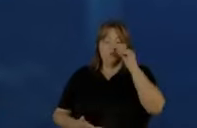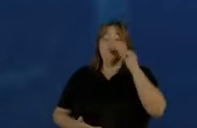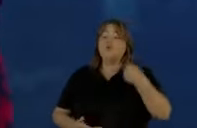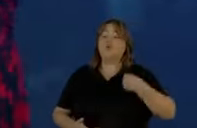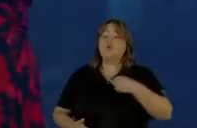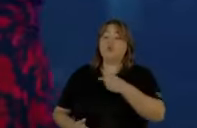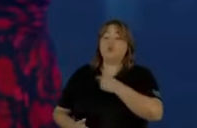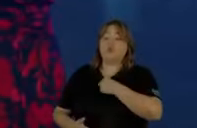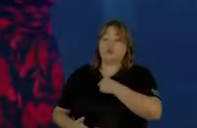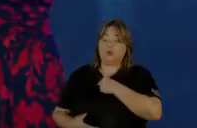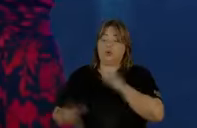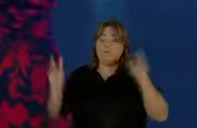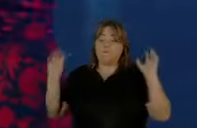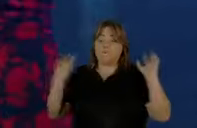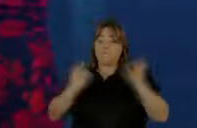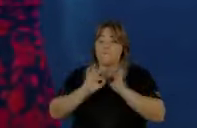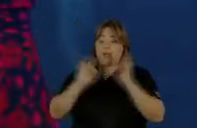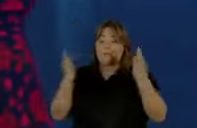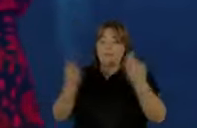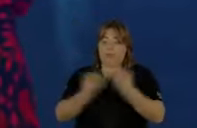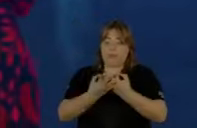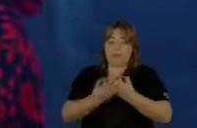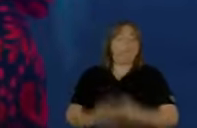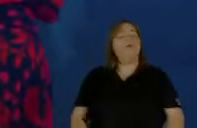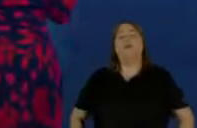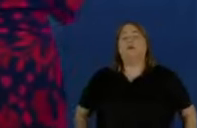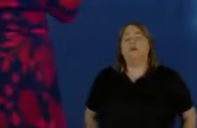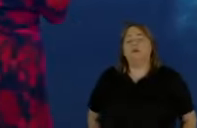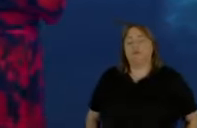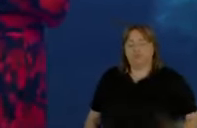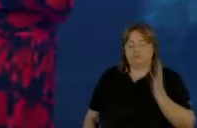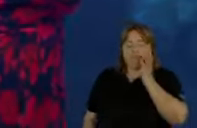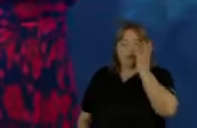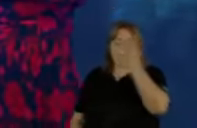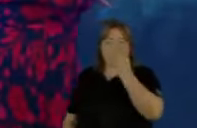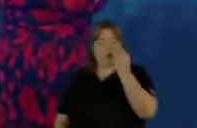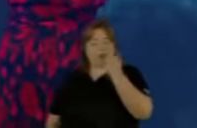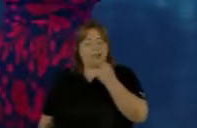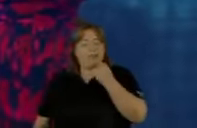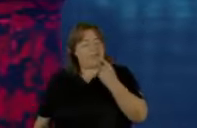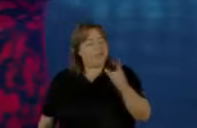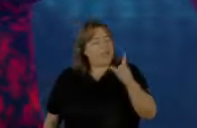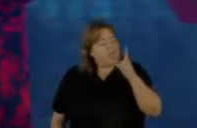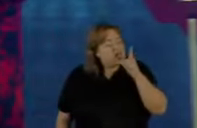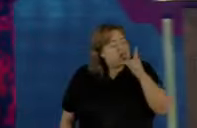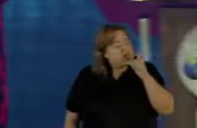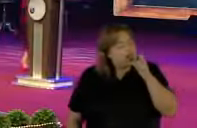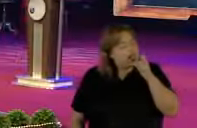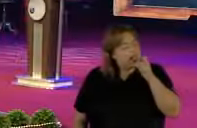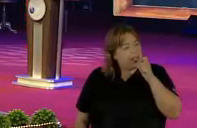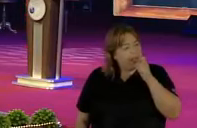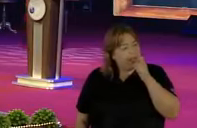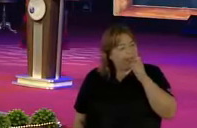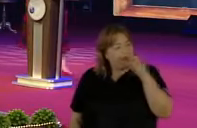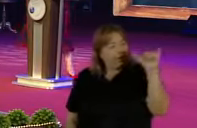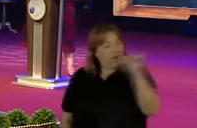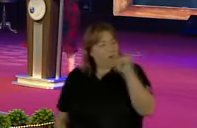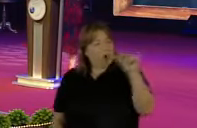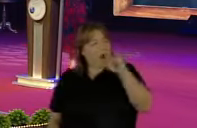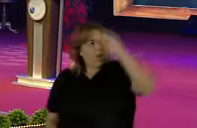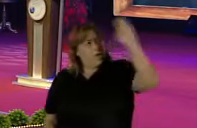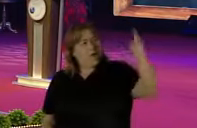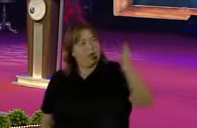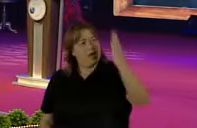somos familia. Aleluya. Mire qué hermoso. Dice, ¿quién como Jehová nuestro Dios? Mire dónde